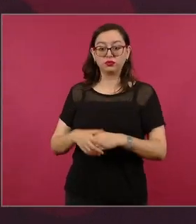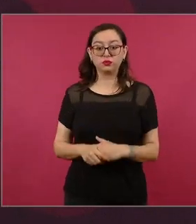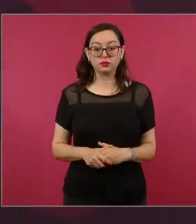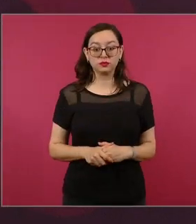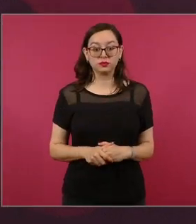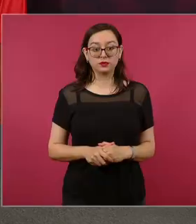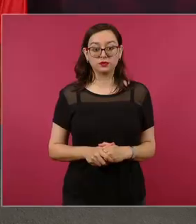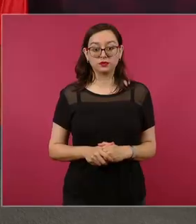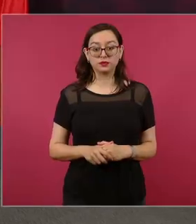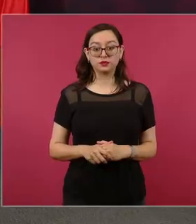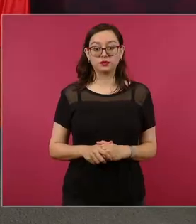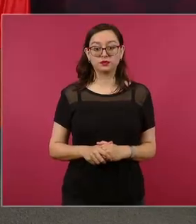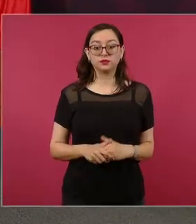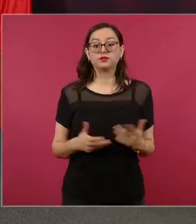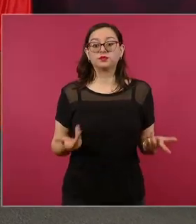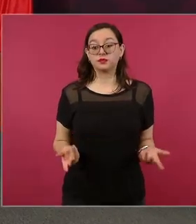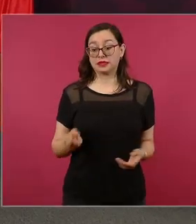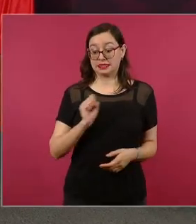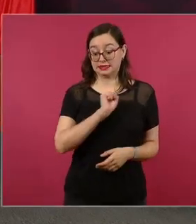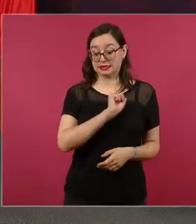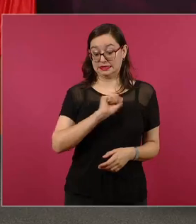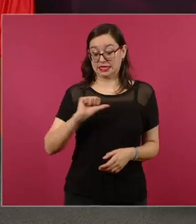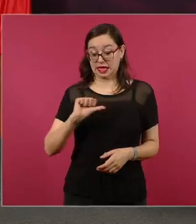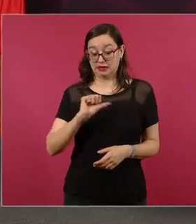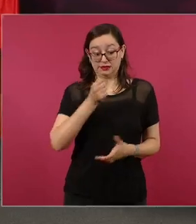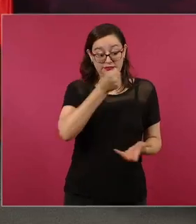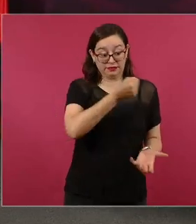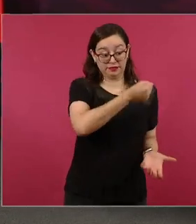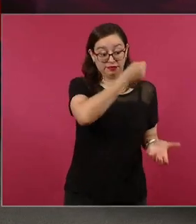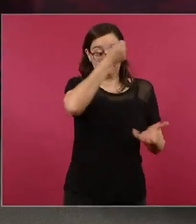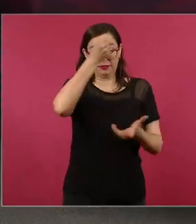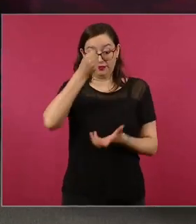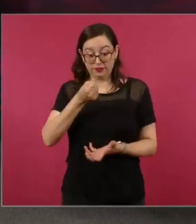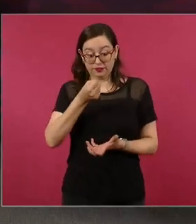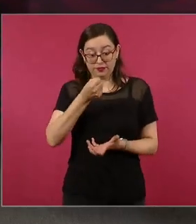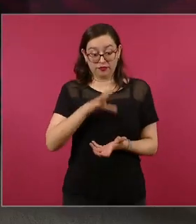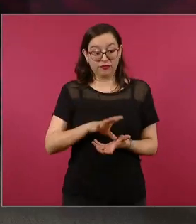de que la Secretaría de Salud les iba a entregar